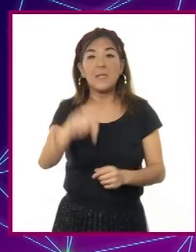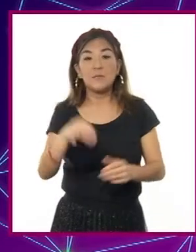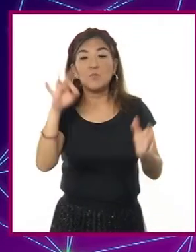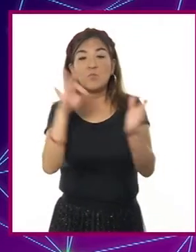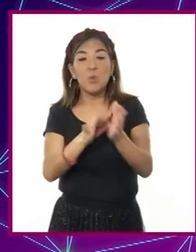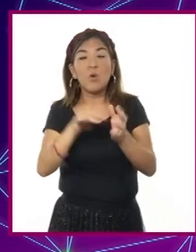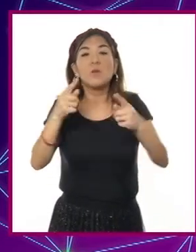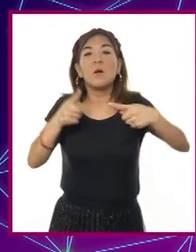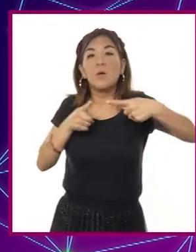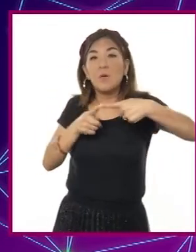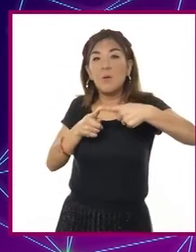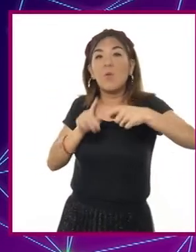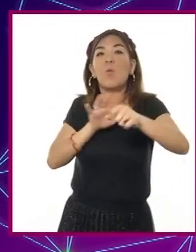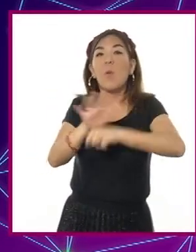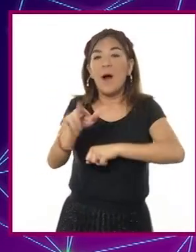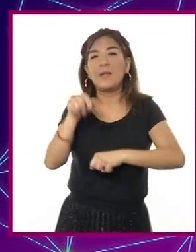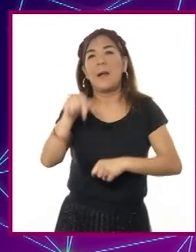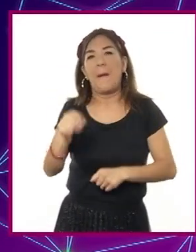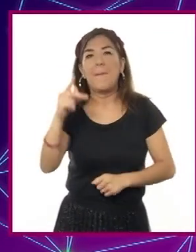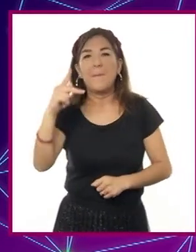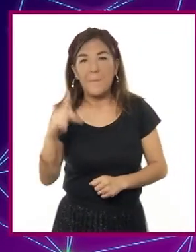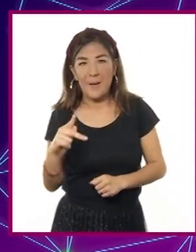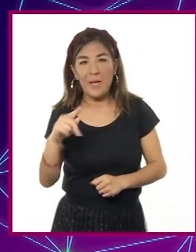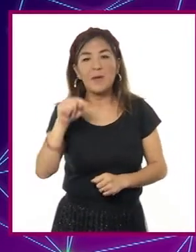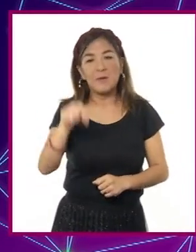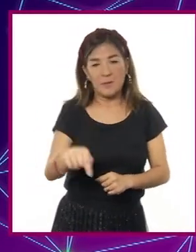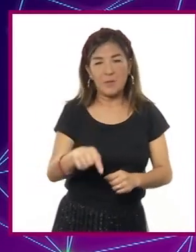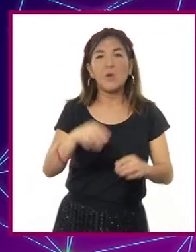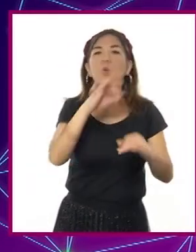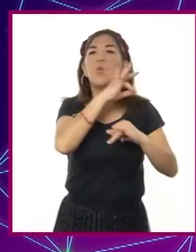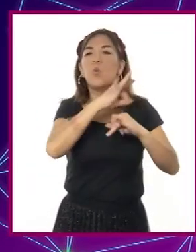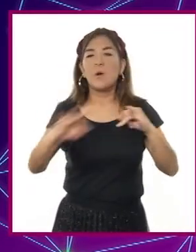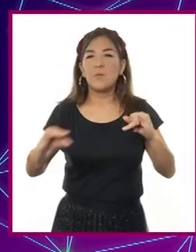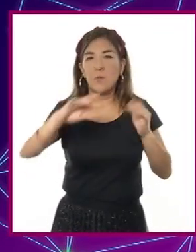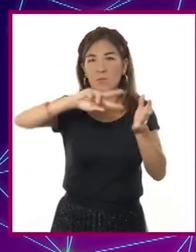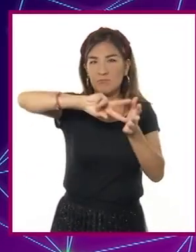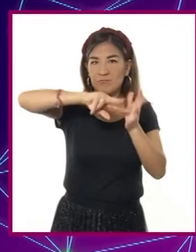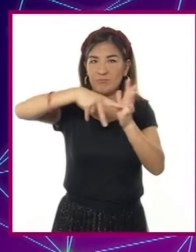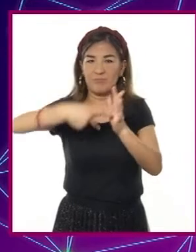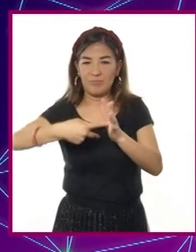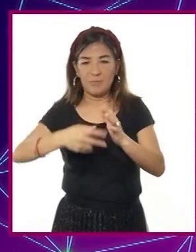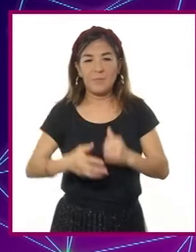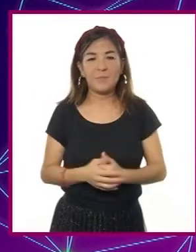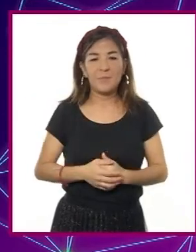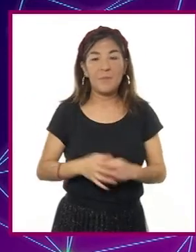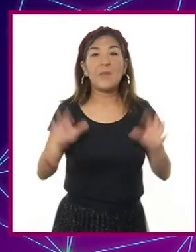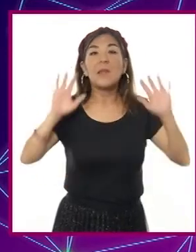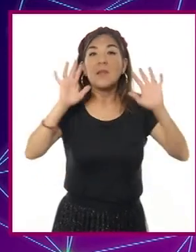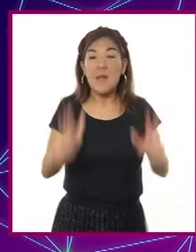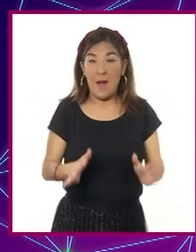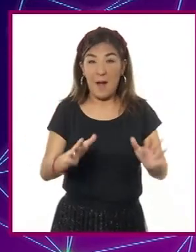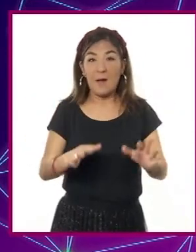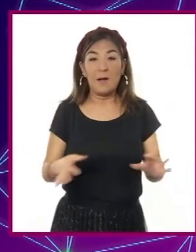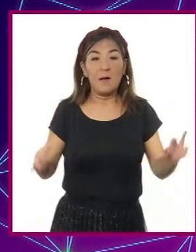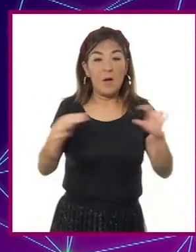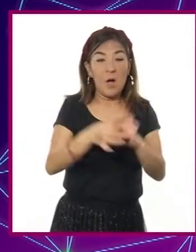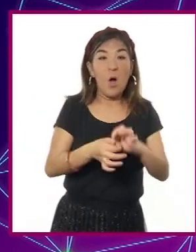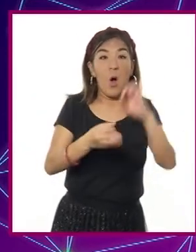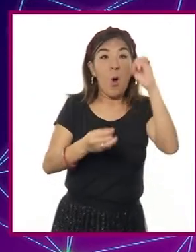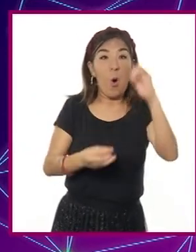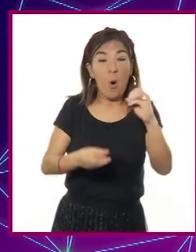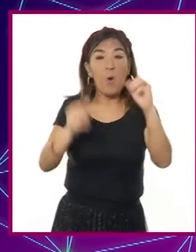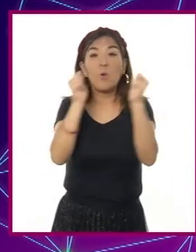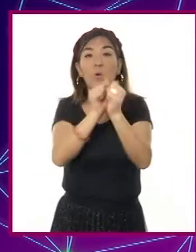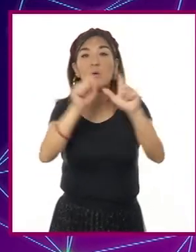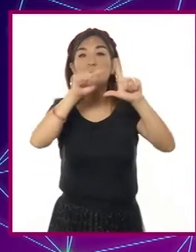de intersección P con el último arco trazado. Por último, se une el vértice O del ángulo con